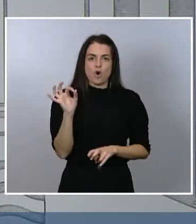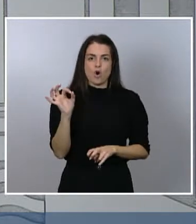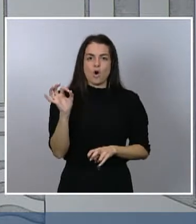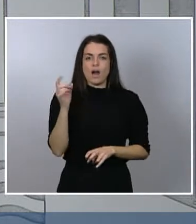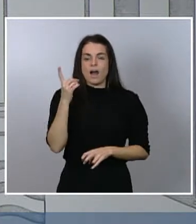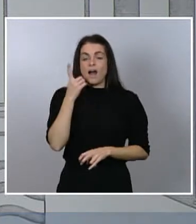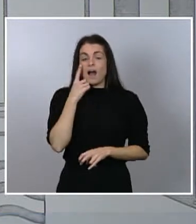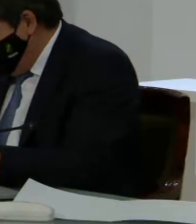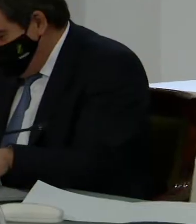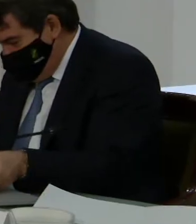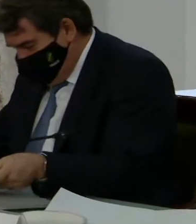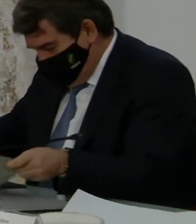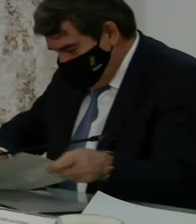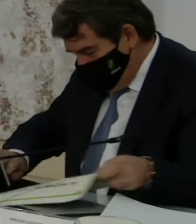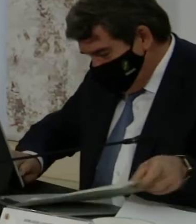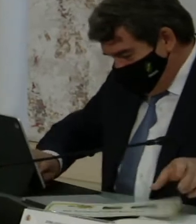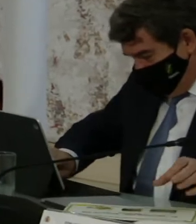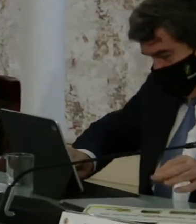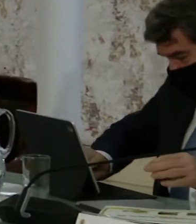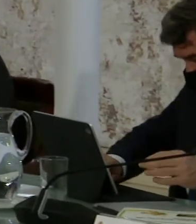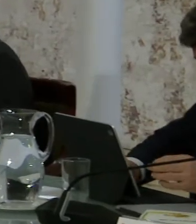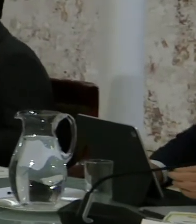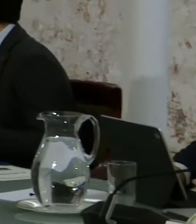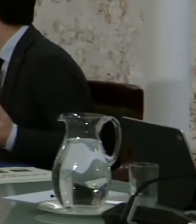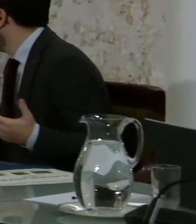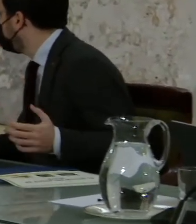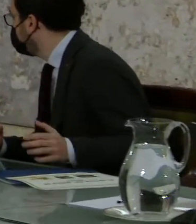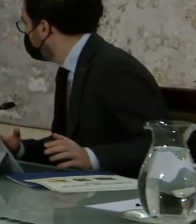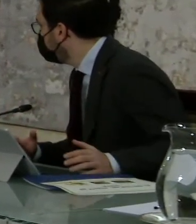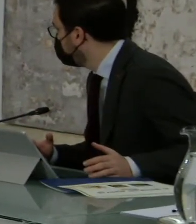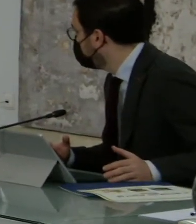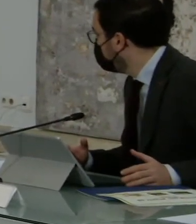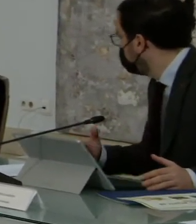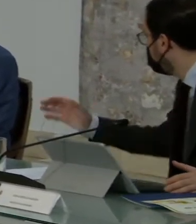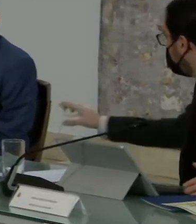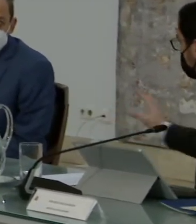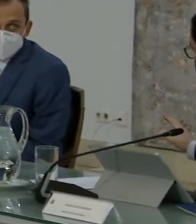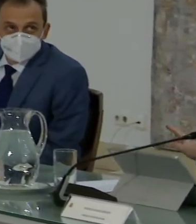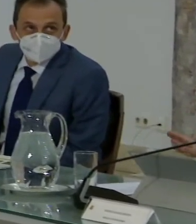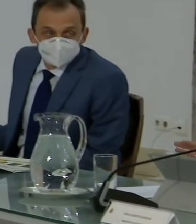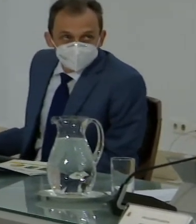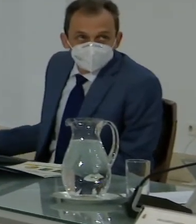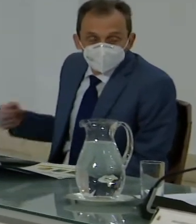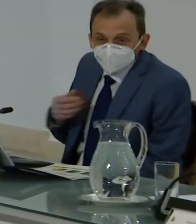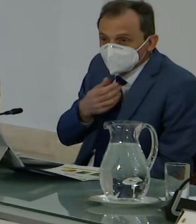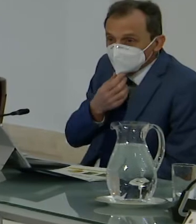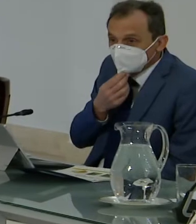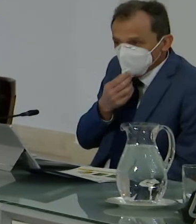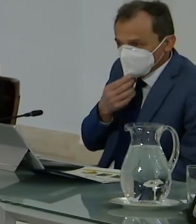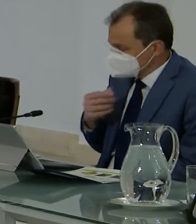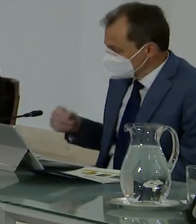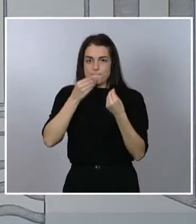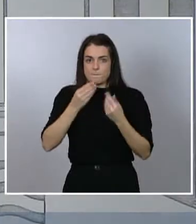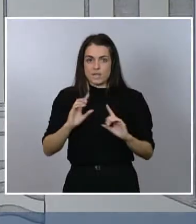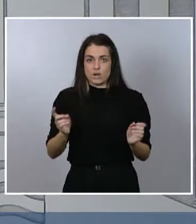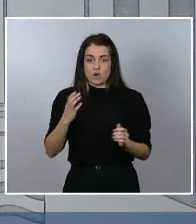infracciones penales. Y todo ello para la protección y la prevención frente a las amenazas del exterior contra la seguridad